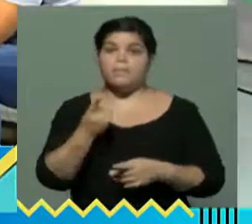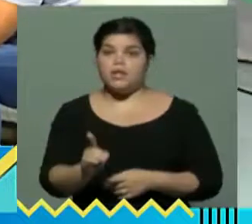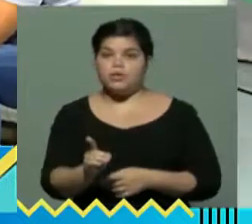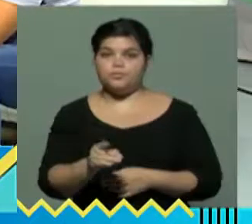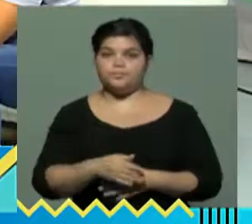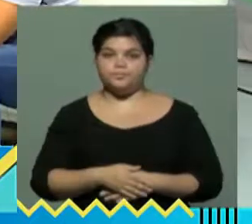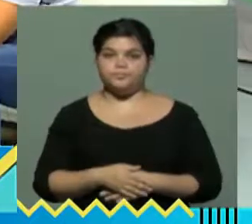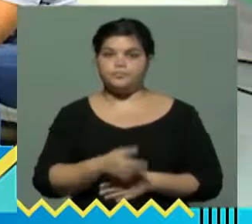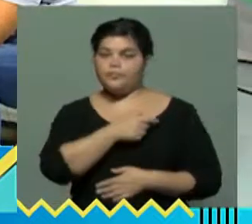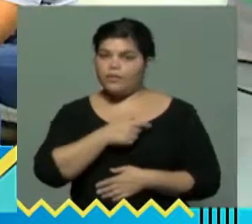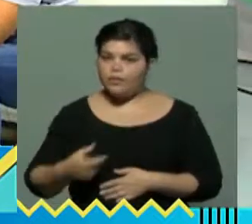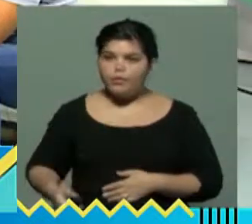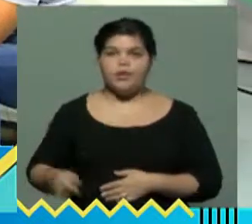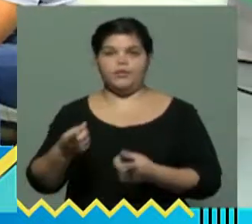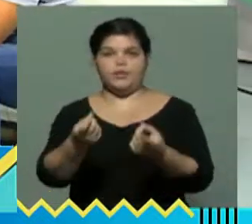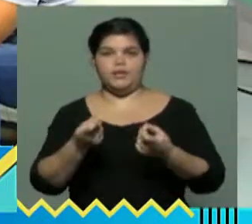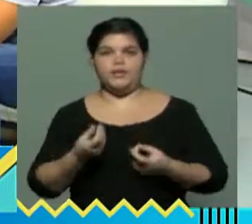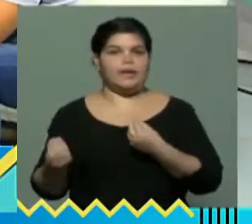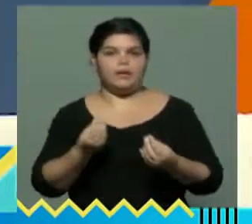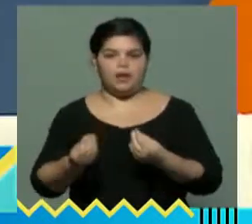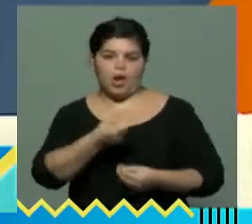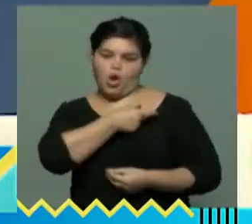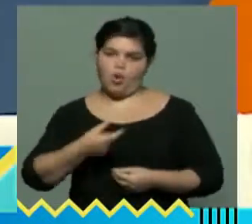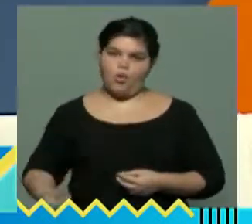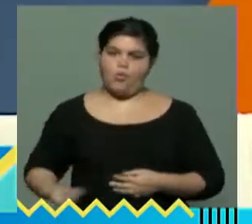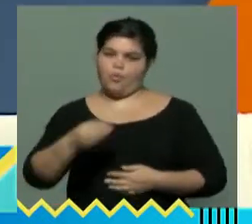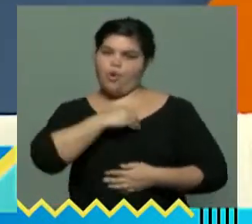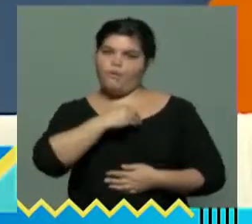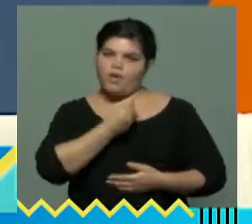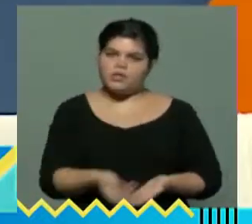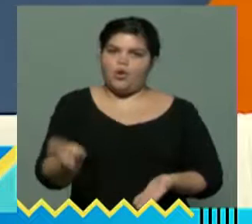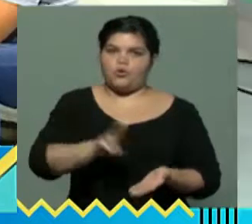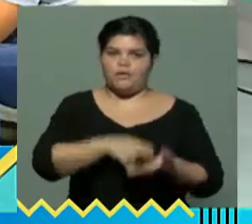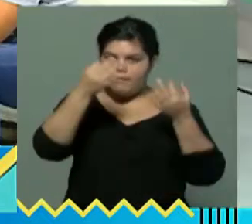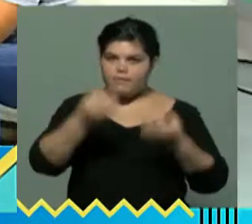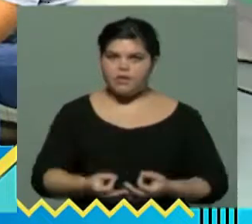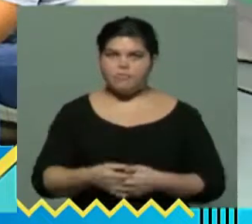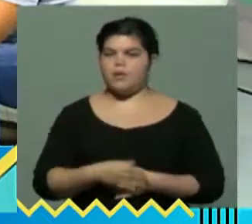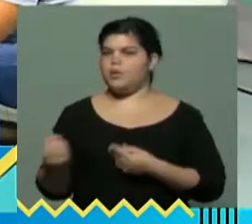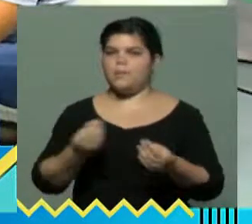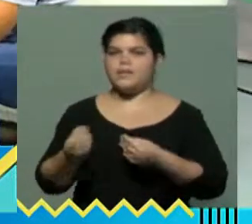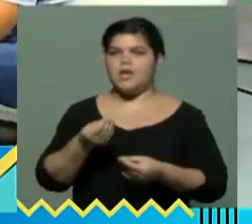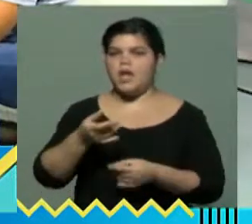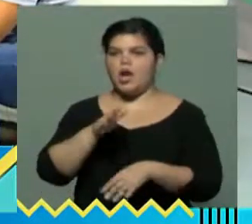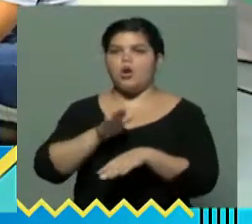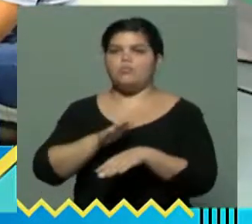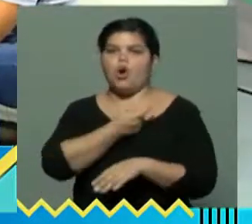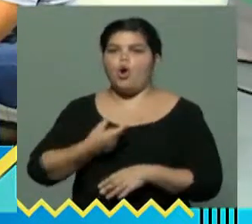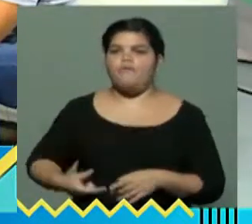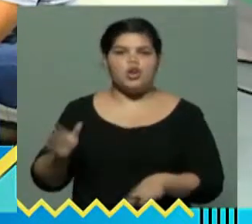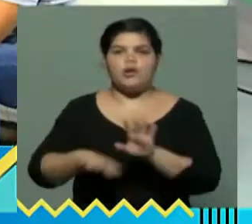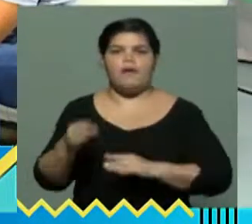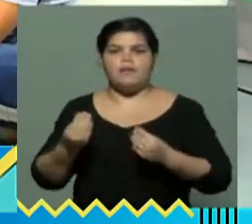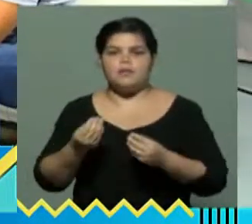el Estado lo que tiene que lograr en este momento es que la gente vuelva a confiar en él. ¿Entendés? Pero una pregunta, ¿dónde está el Estado cuando un joven no encuentra trabajo? ¿Qué hace el Estado? El